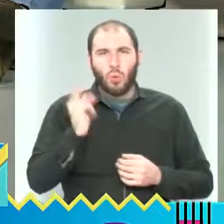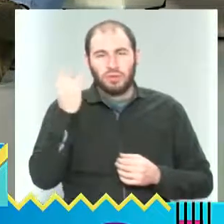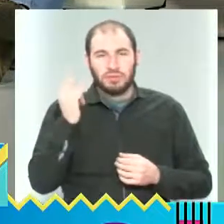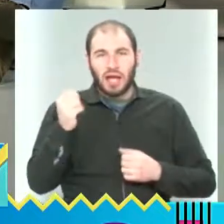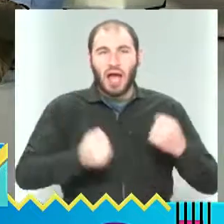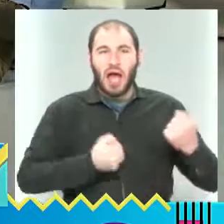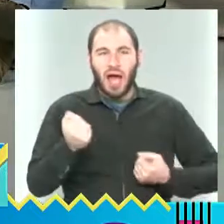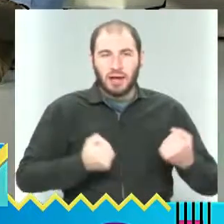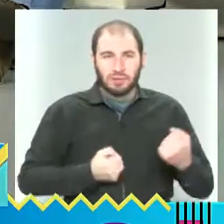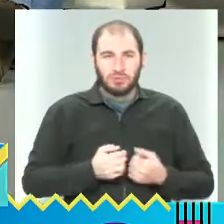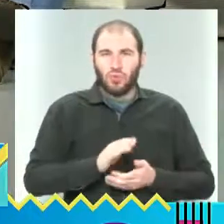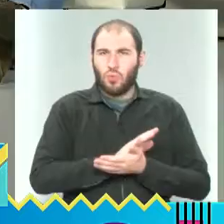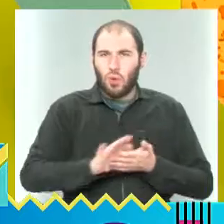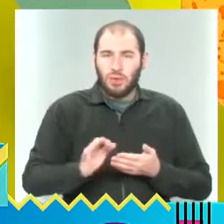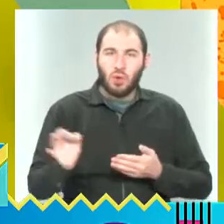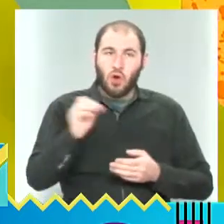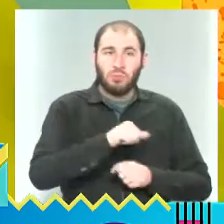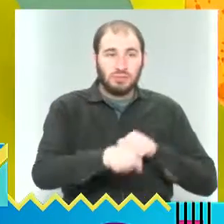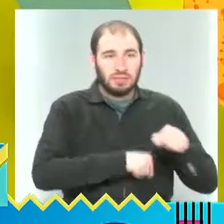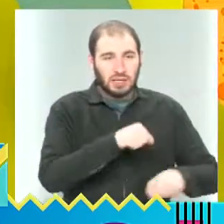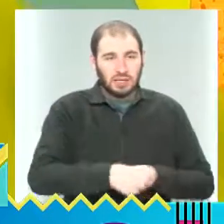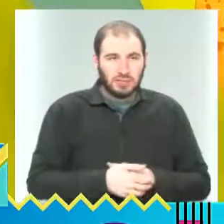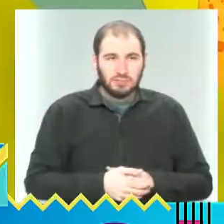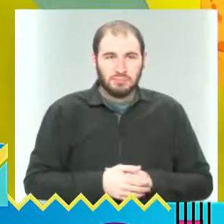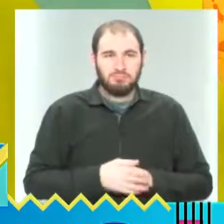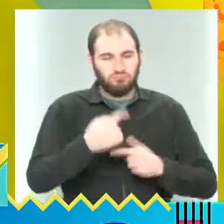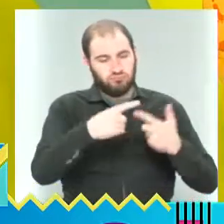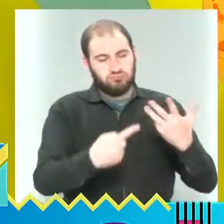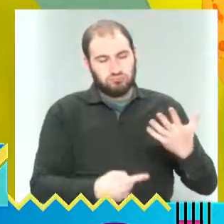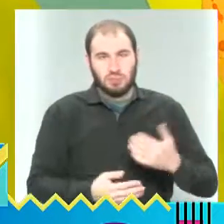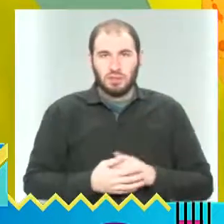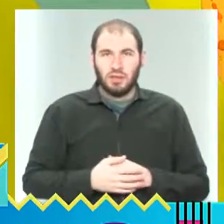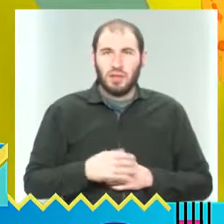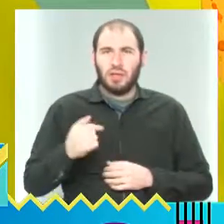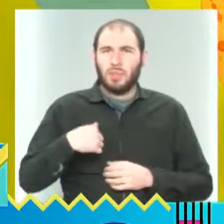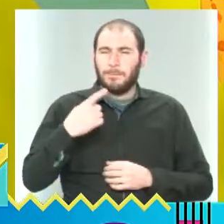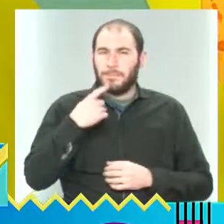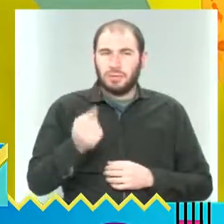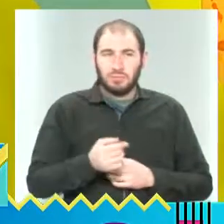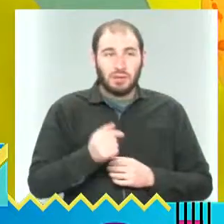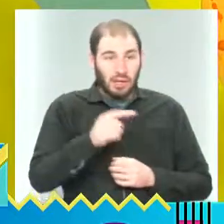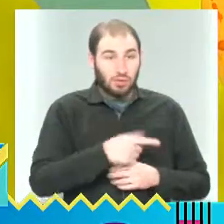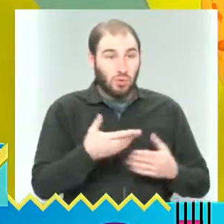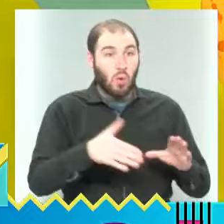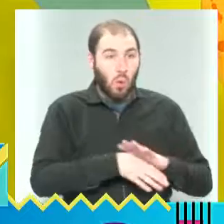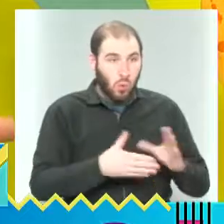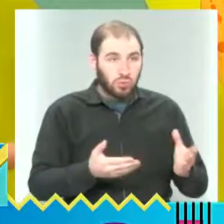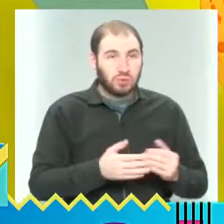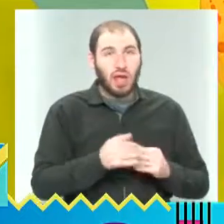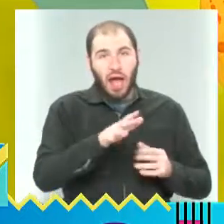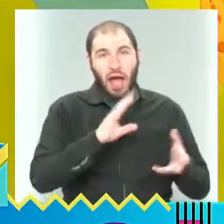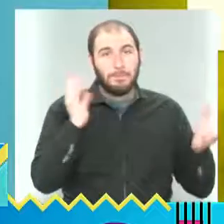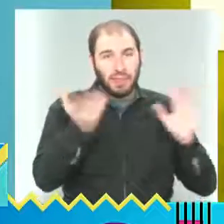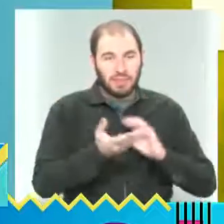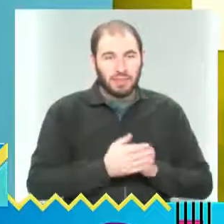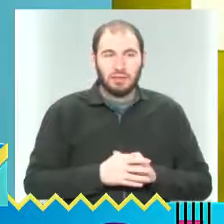en un auto súper nuevo o en bicicleta. Yo me pregunto, este tipo de cosas tenemos que preguntarnos, y eso hacen justamente a este ambiente.